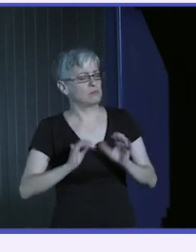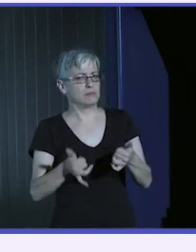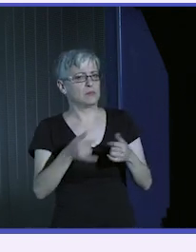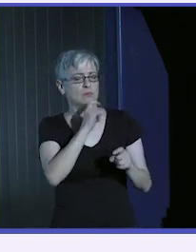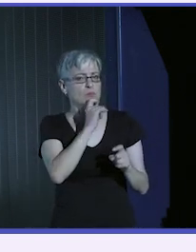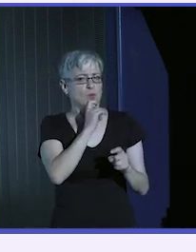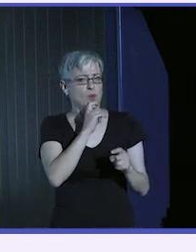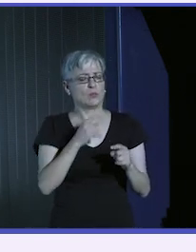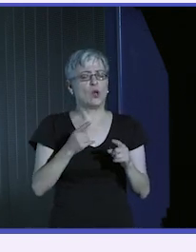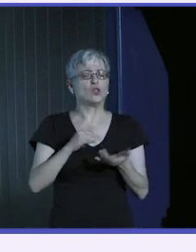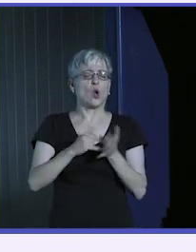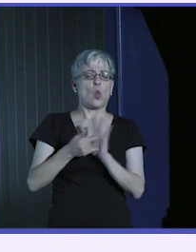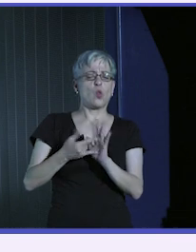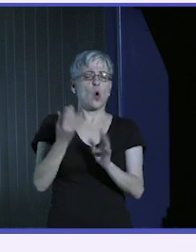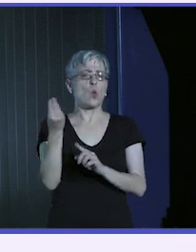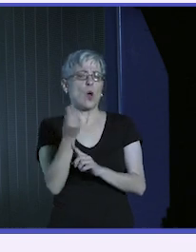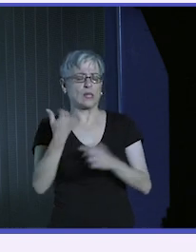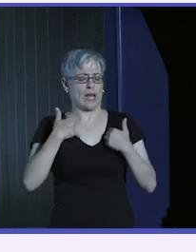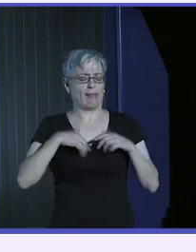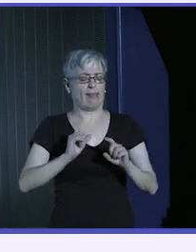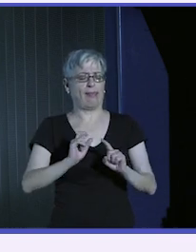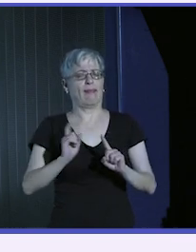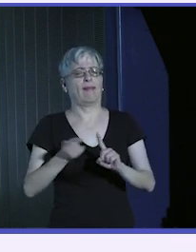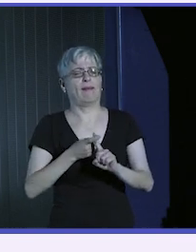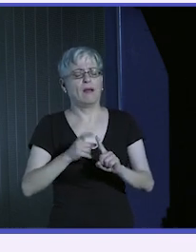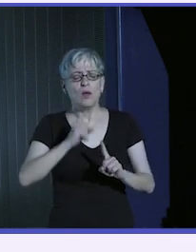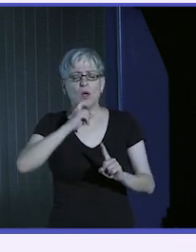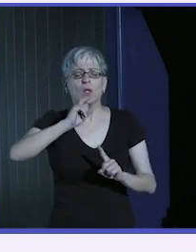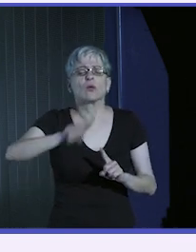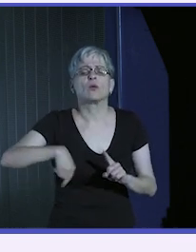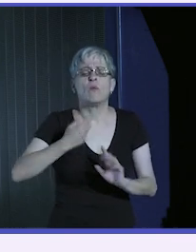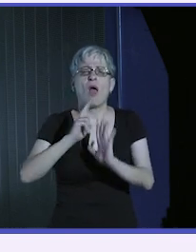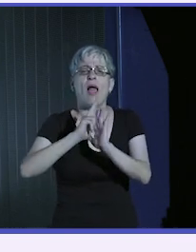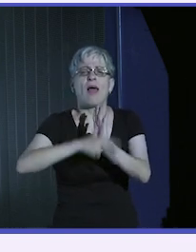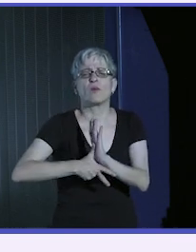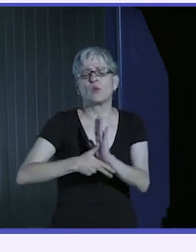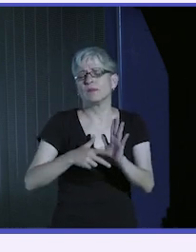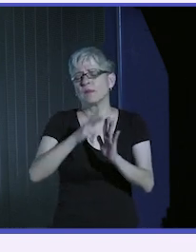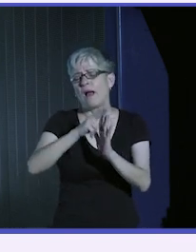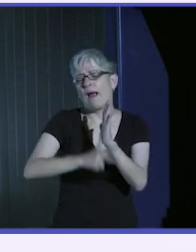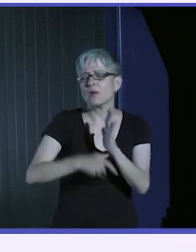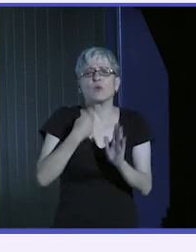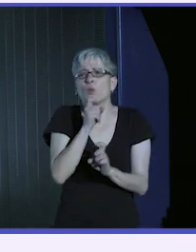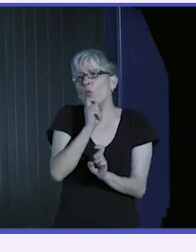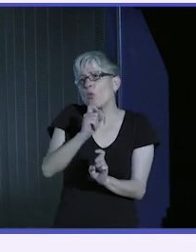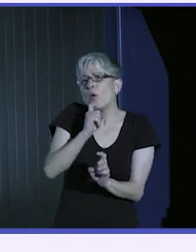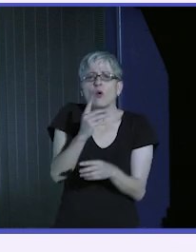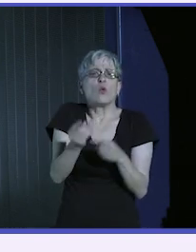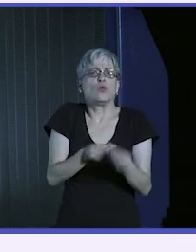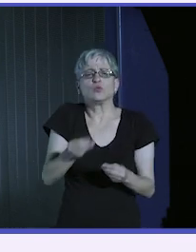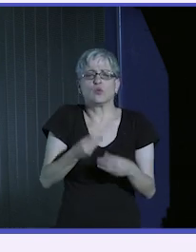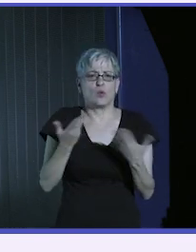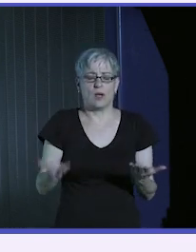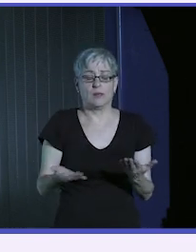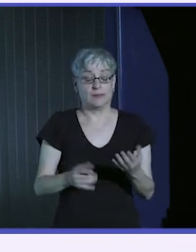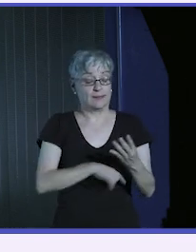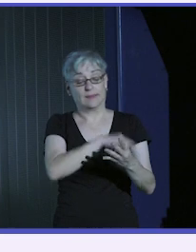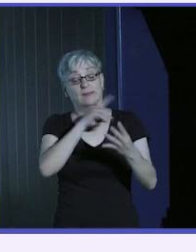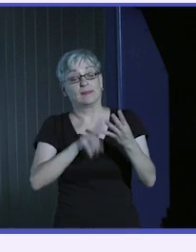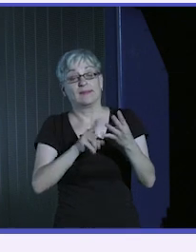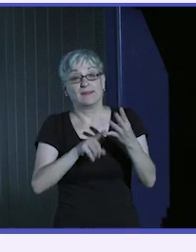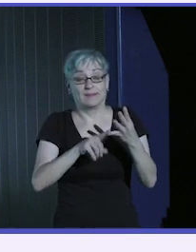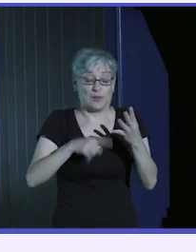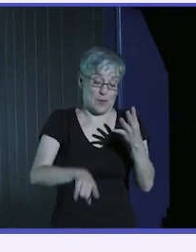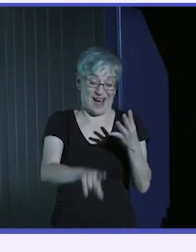funciona una solución cuántica para después decidir qué tipo de hardware escojo. Y este es el último paso,